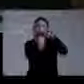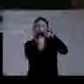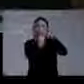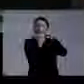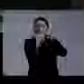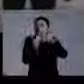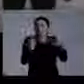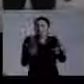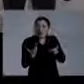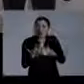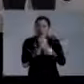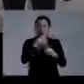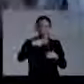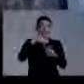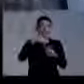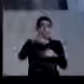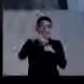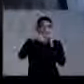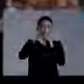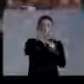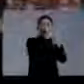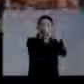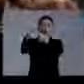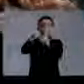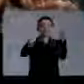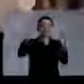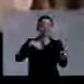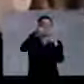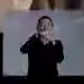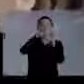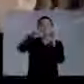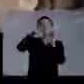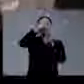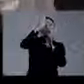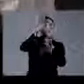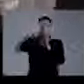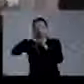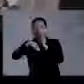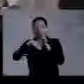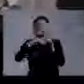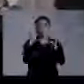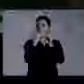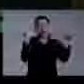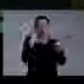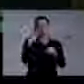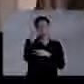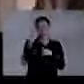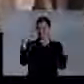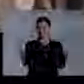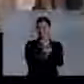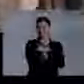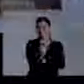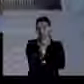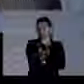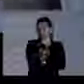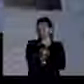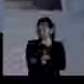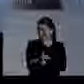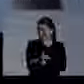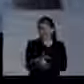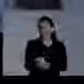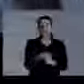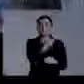realidad? Si no voto yo, vota el resto. Un voto más, un voto menos. Es lo mismo. No creo que cambie mucho la cosa. ¿Cierto?